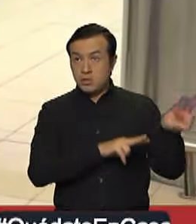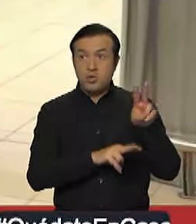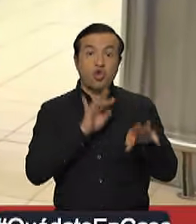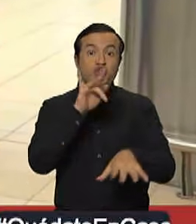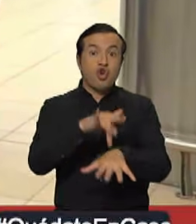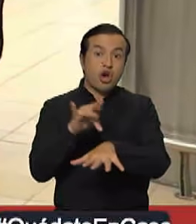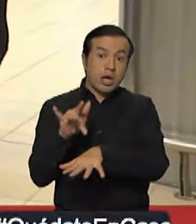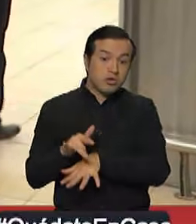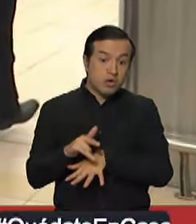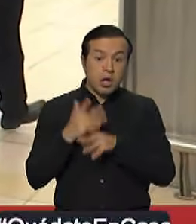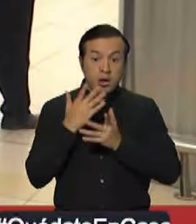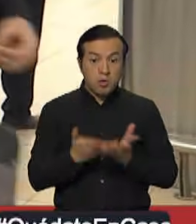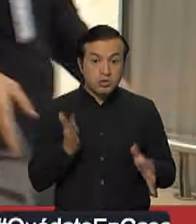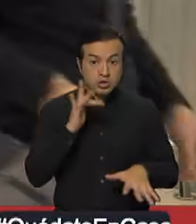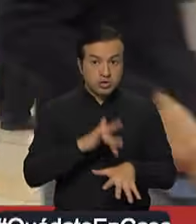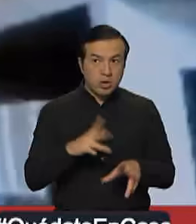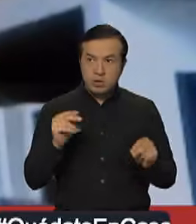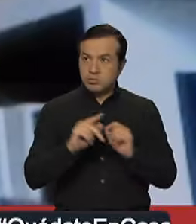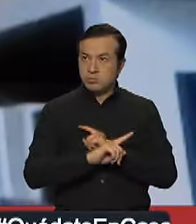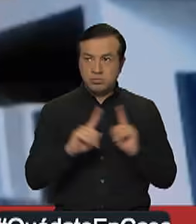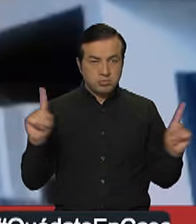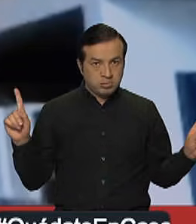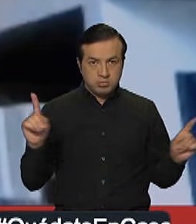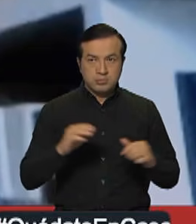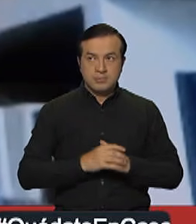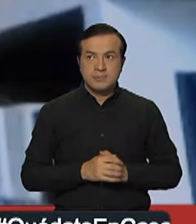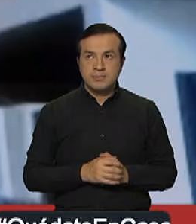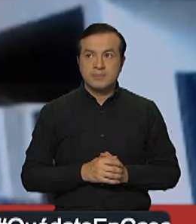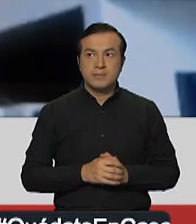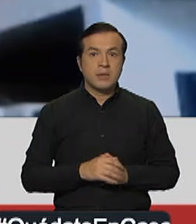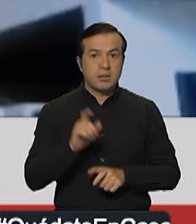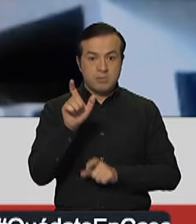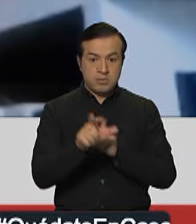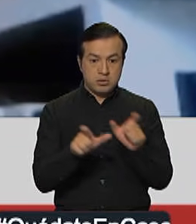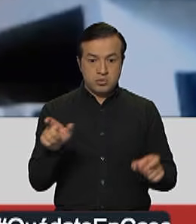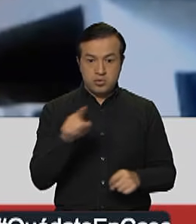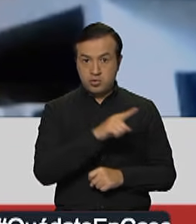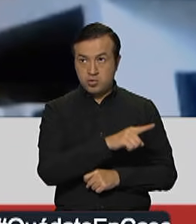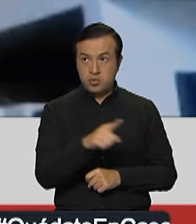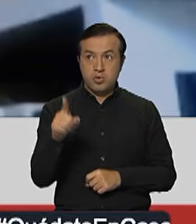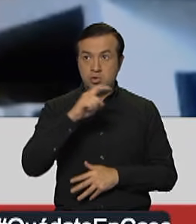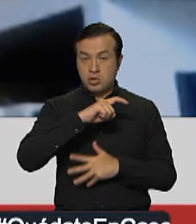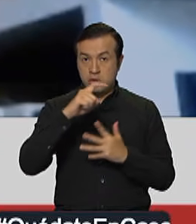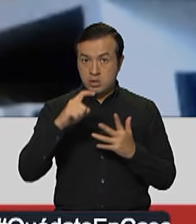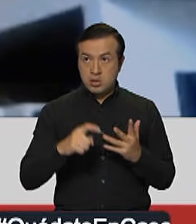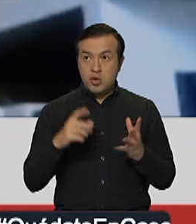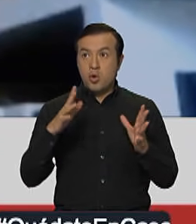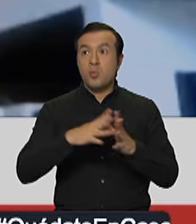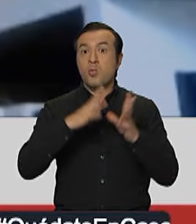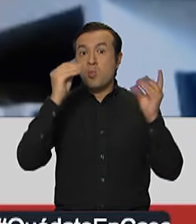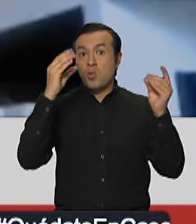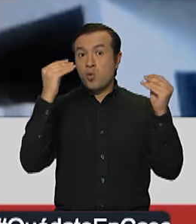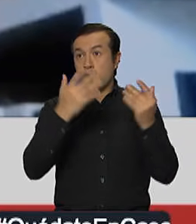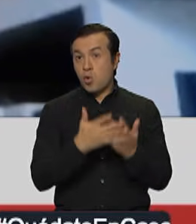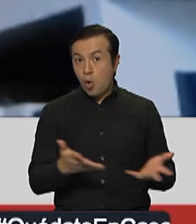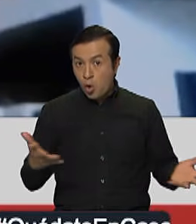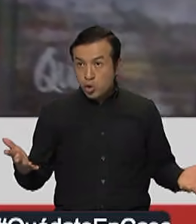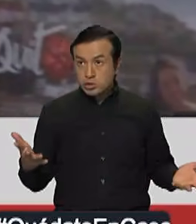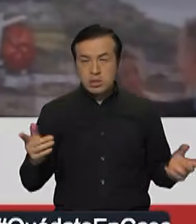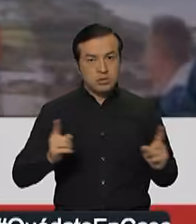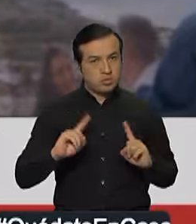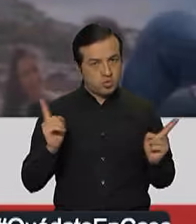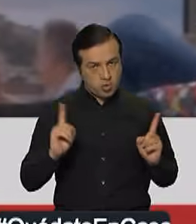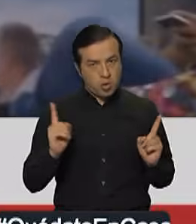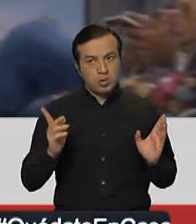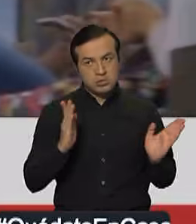para constatar objetos metálicos, lo cual implica que las personas tienen que viajar con la menor cantidad de accesorios metálicos posibles.